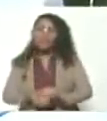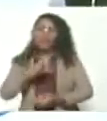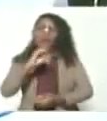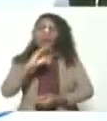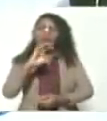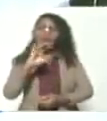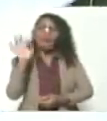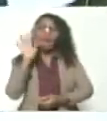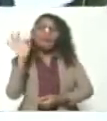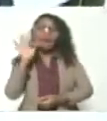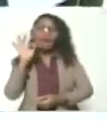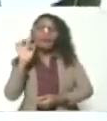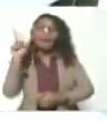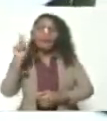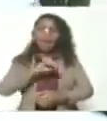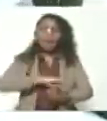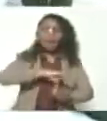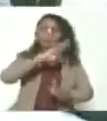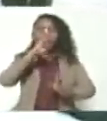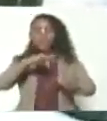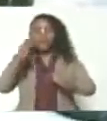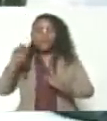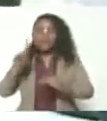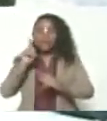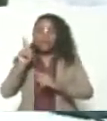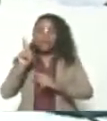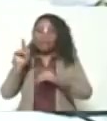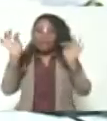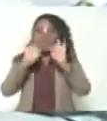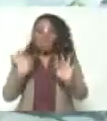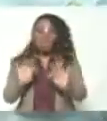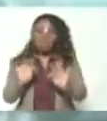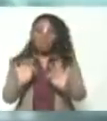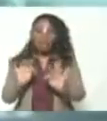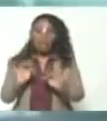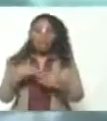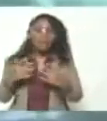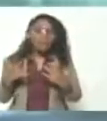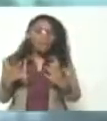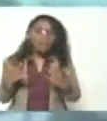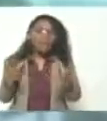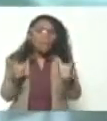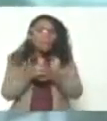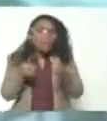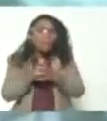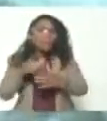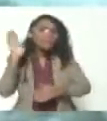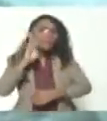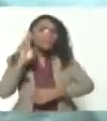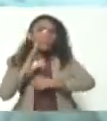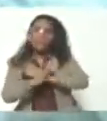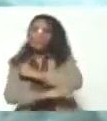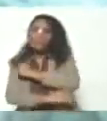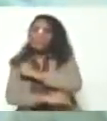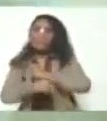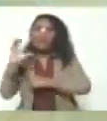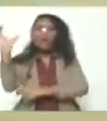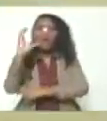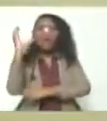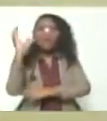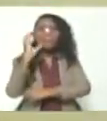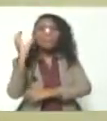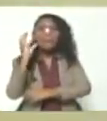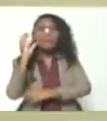plena montaña. Fíjese. Típico modus operandi de las bandas criminales de Colombia,